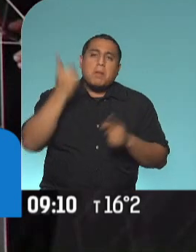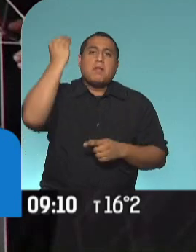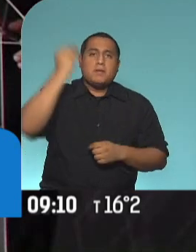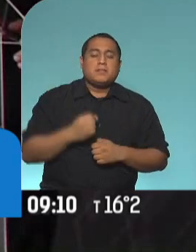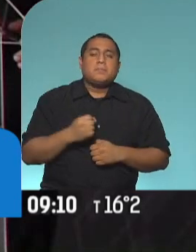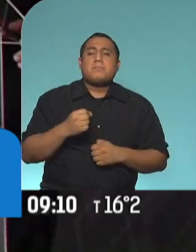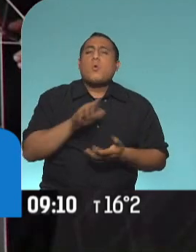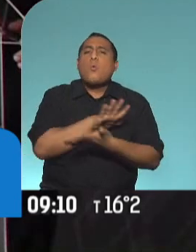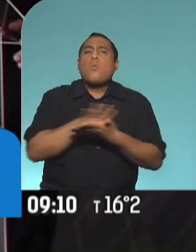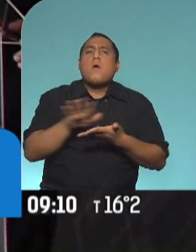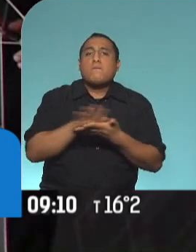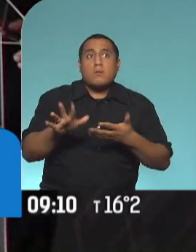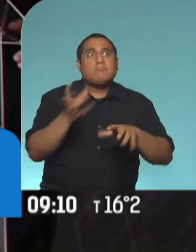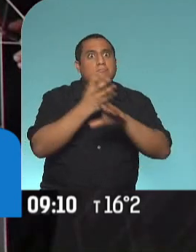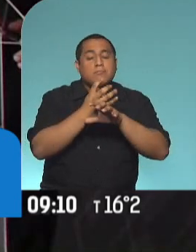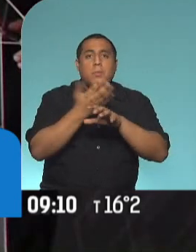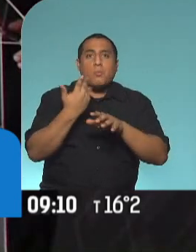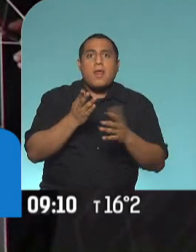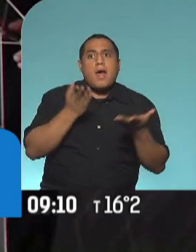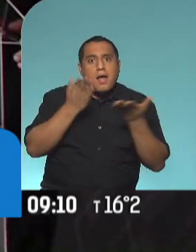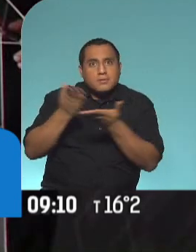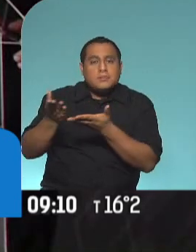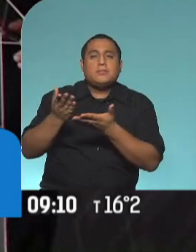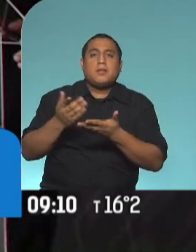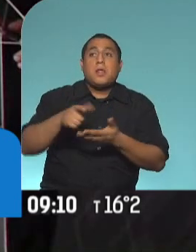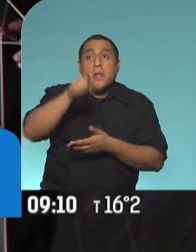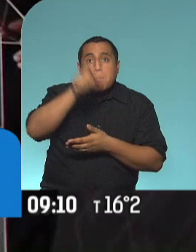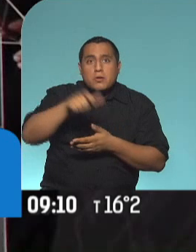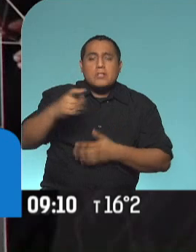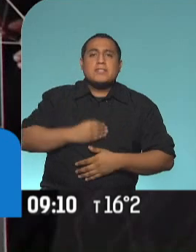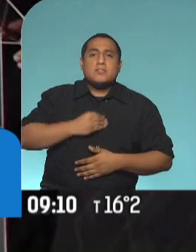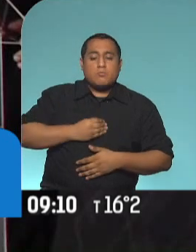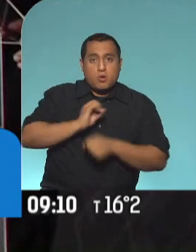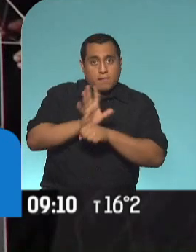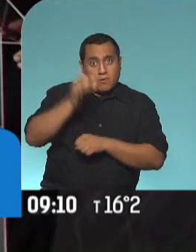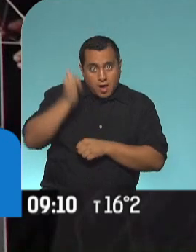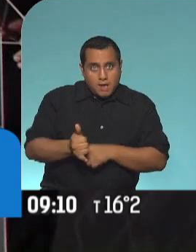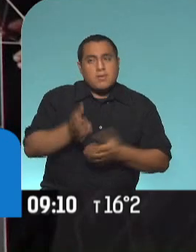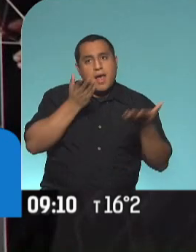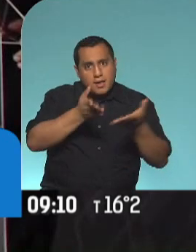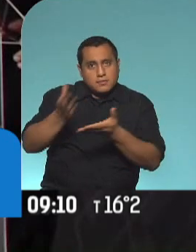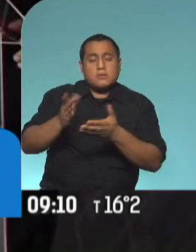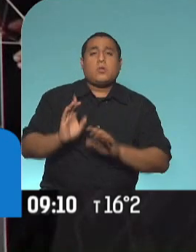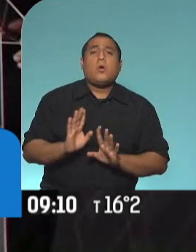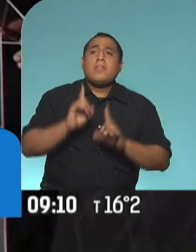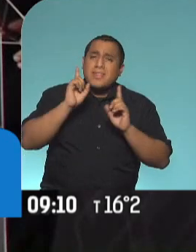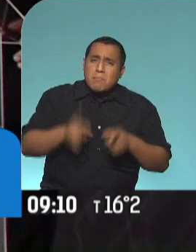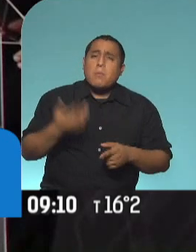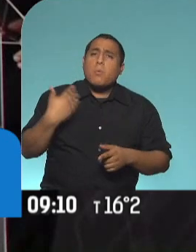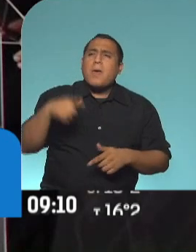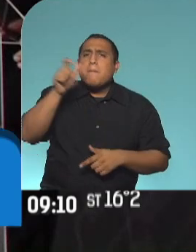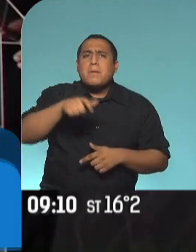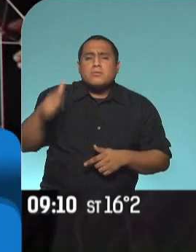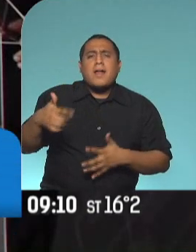permite brindar atención, asistencia a las personas con síntomas de coronavirus. También permite dar seguimiento a las